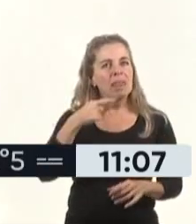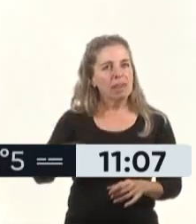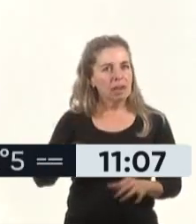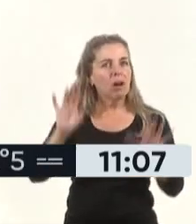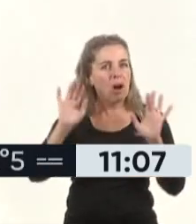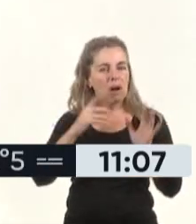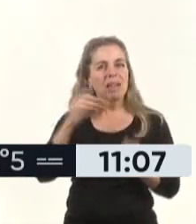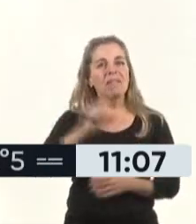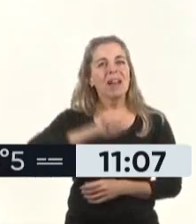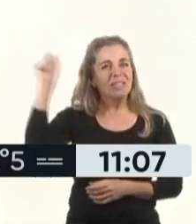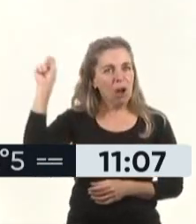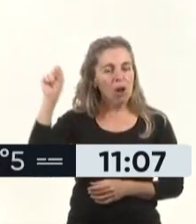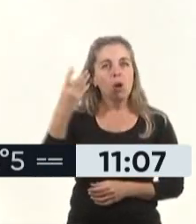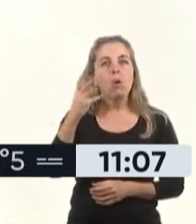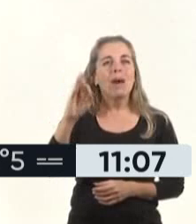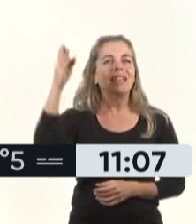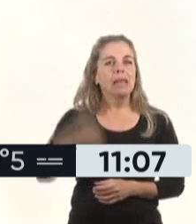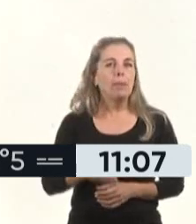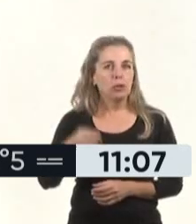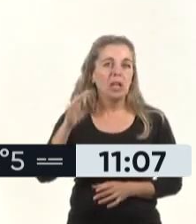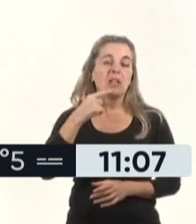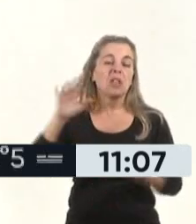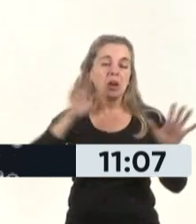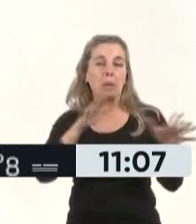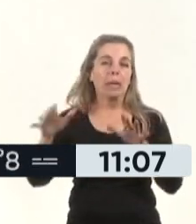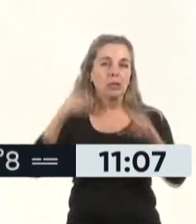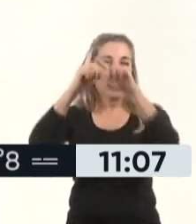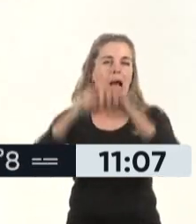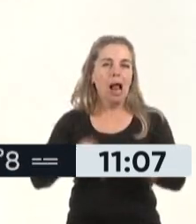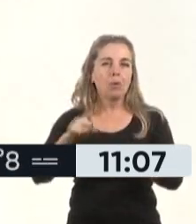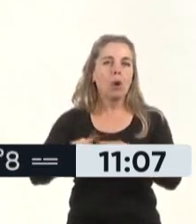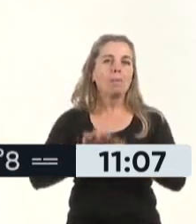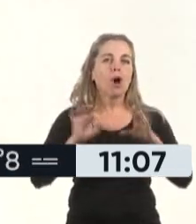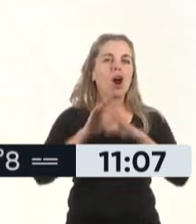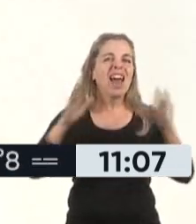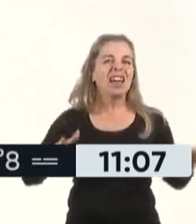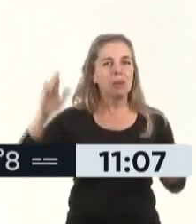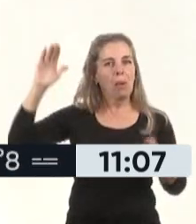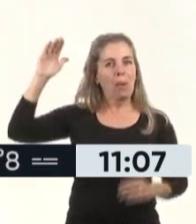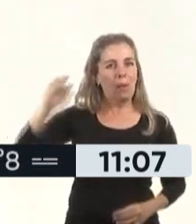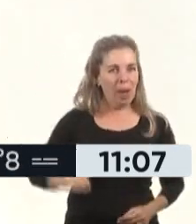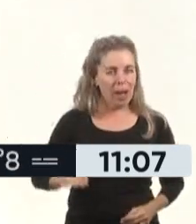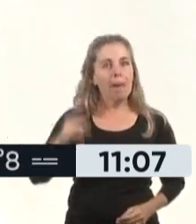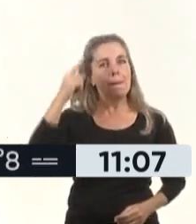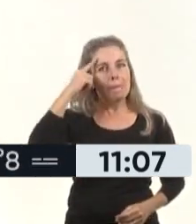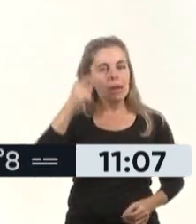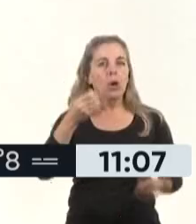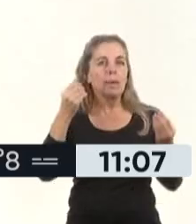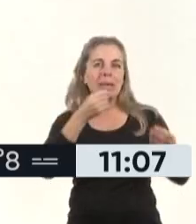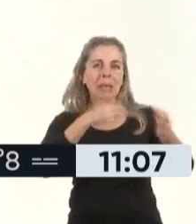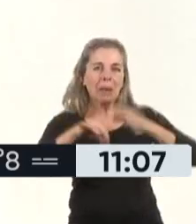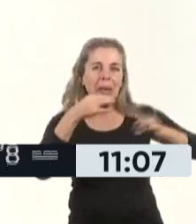bajar 140%, según los cálculos que estiman, interanual, pero calculó una recesión que será más alta que la proyectada, que iba a